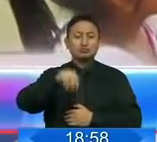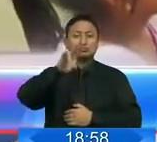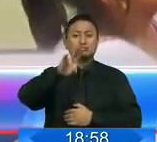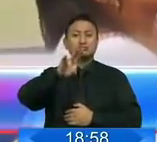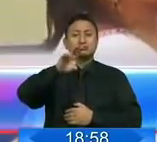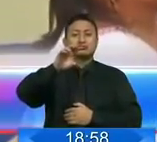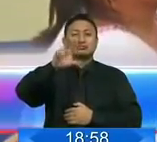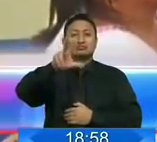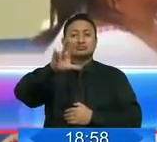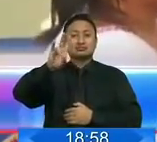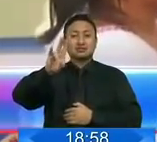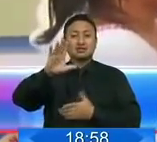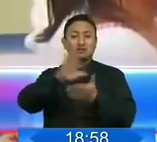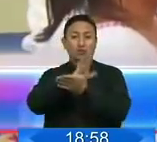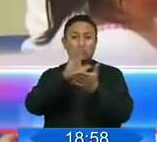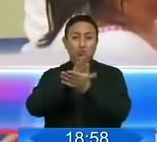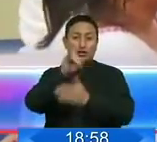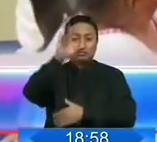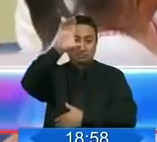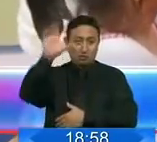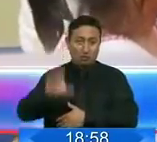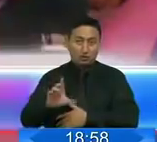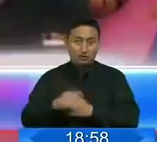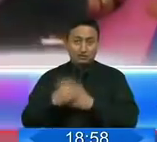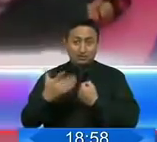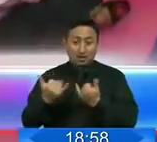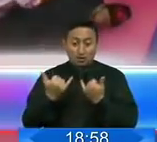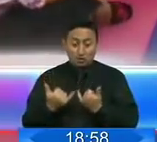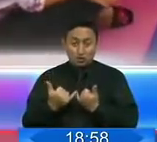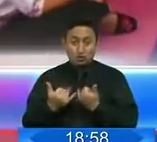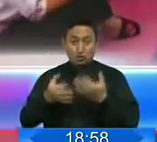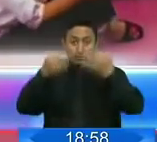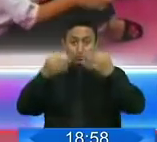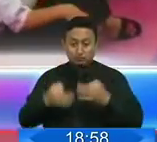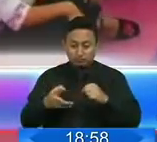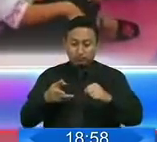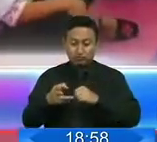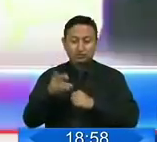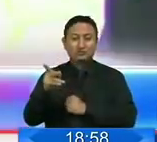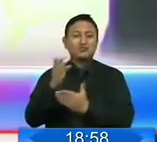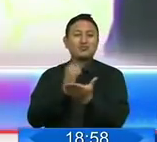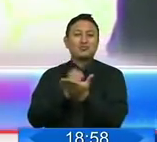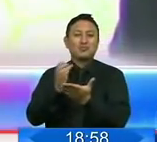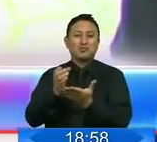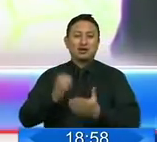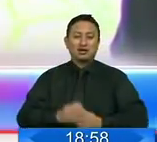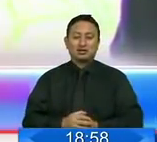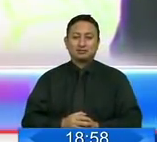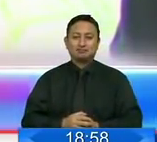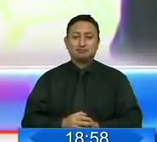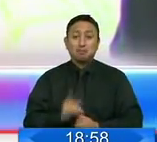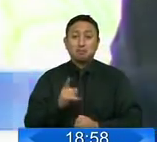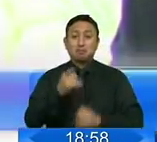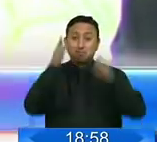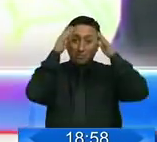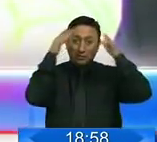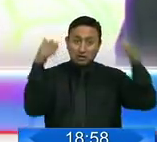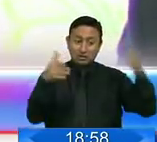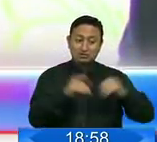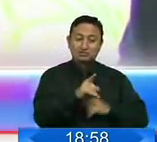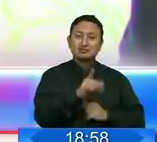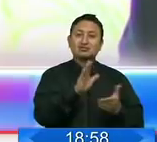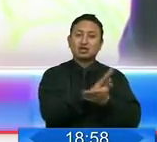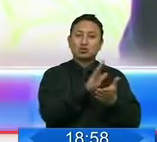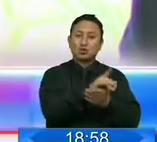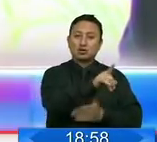8.737 establecimientos de la costa iniciaron de manera oficial las clases. Daremos prioridad a aquellas escuelas que cuenten